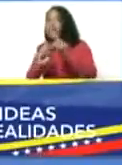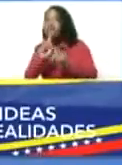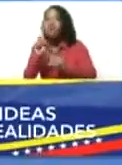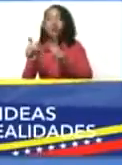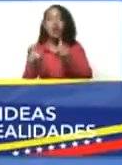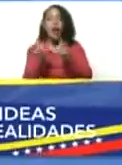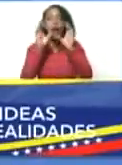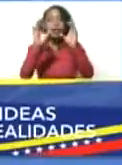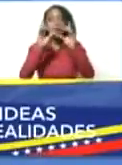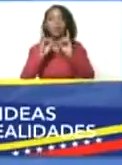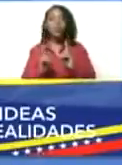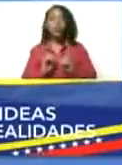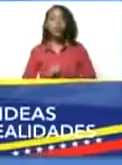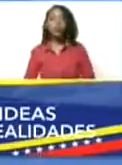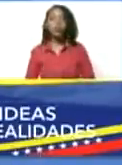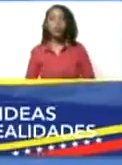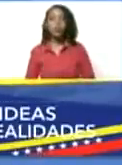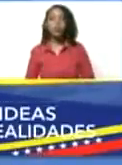y decisión.